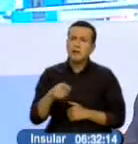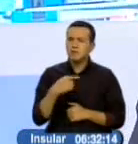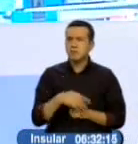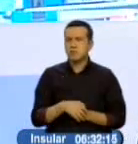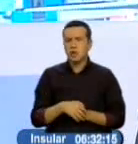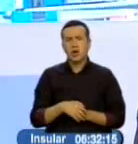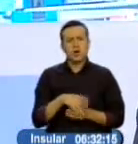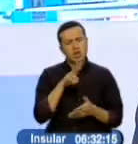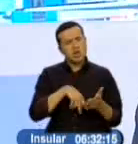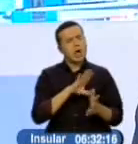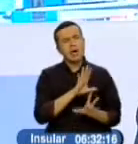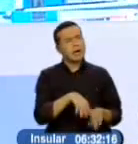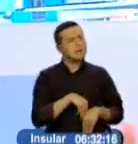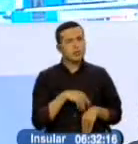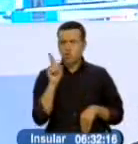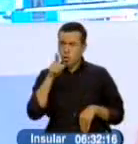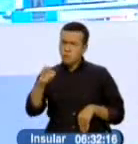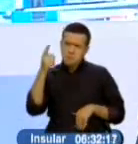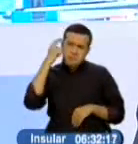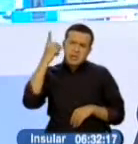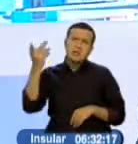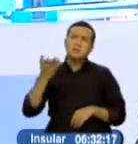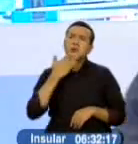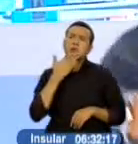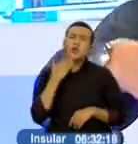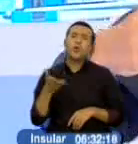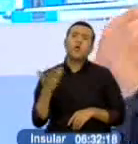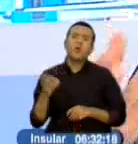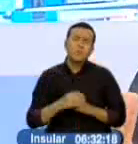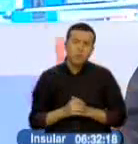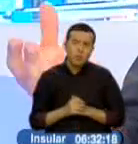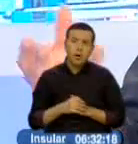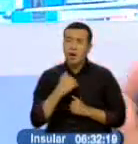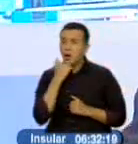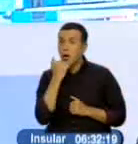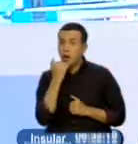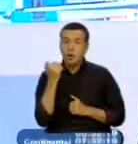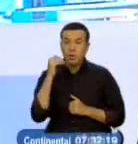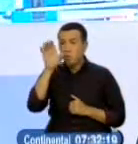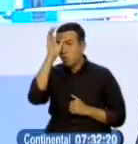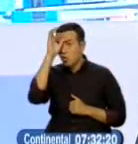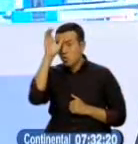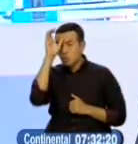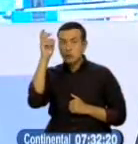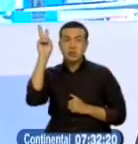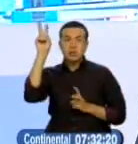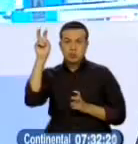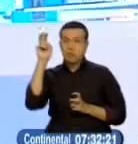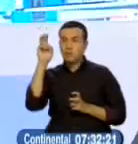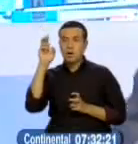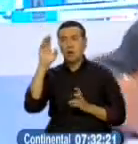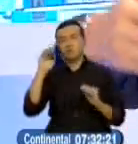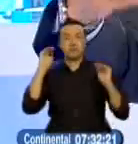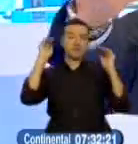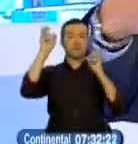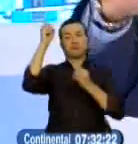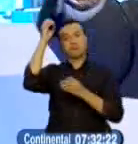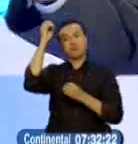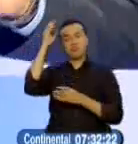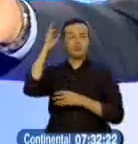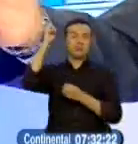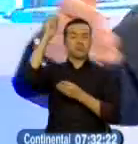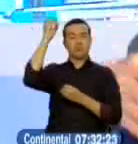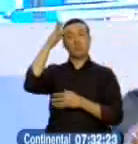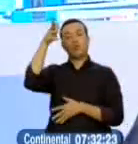lo que tú estás leyendo, a cuestionar, a evitar este concepto de la clase magistral, donde uno se para